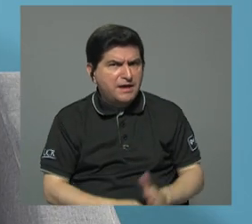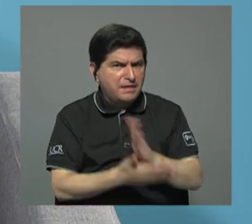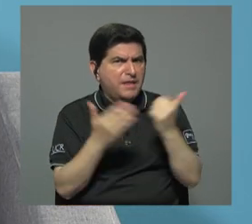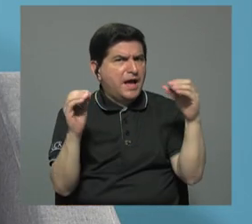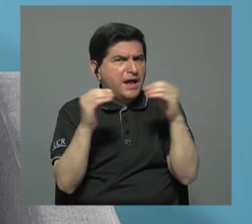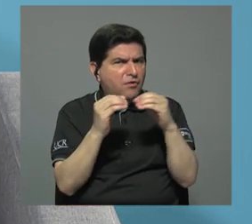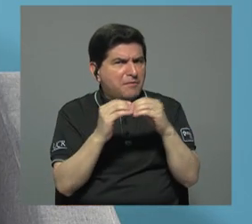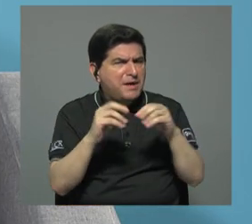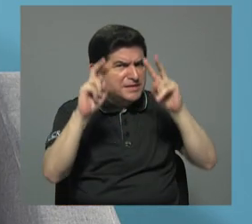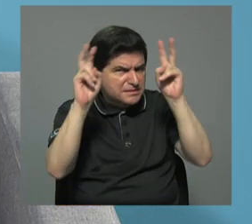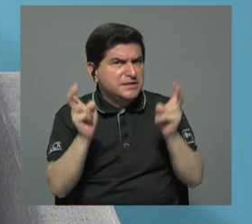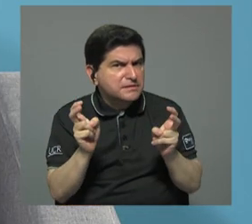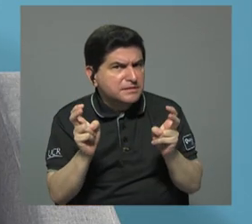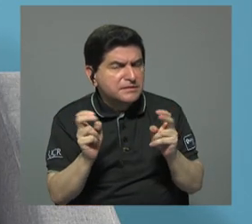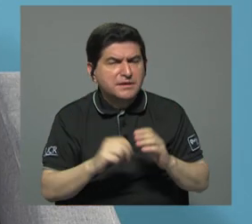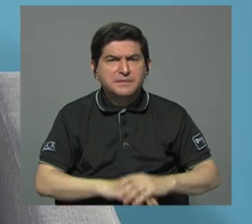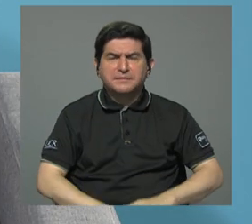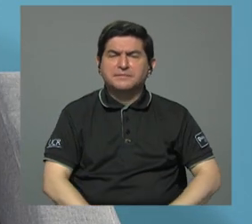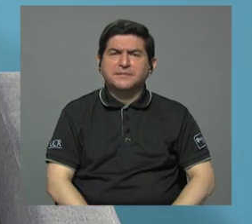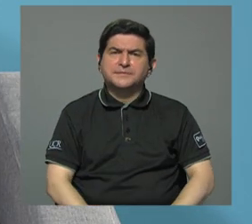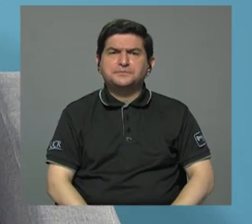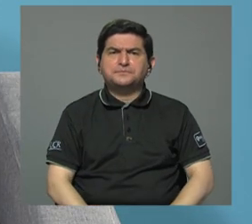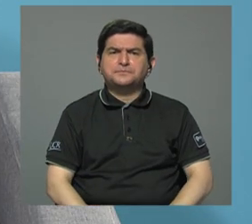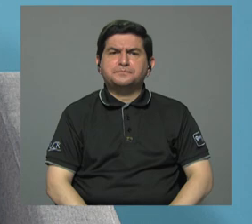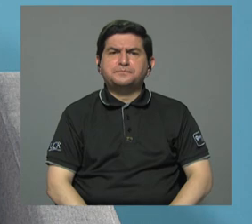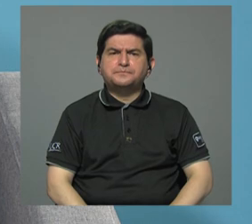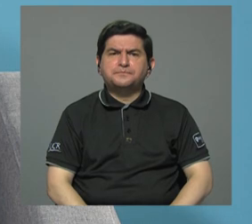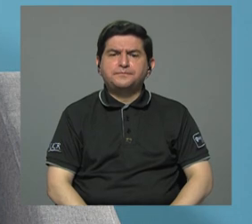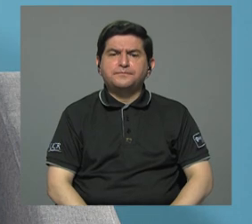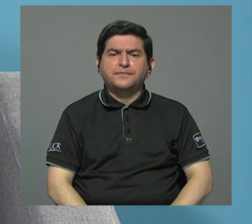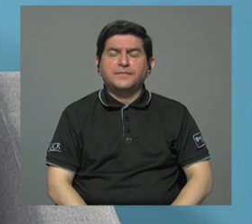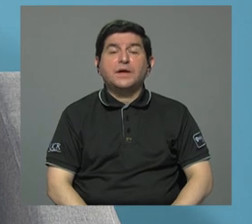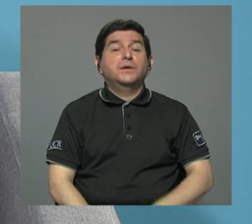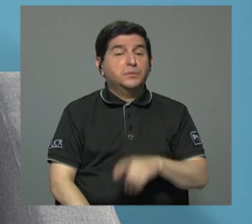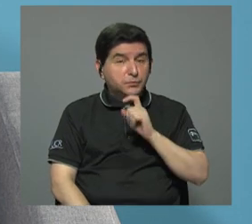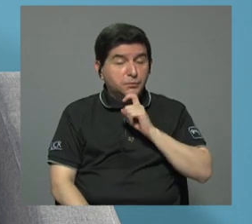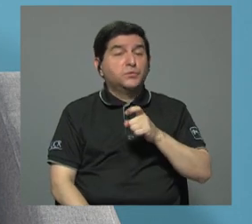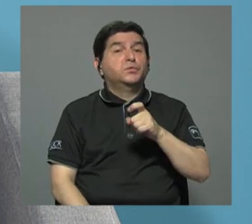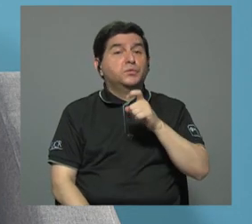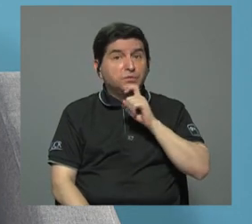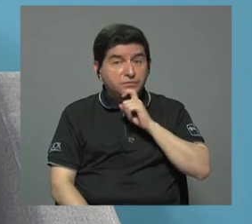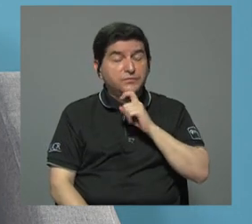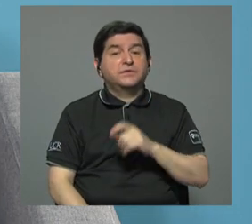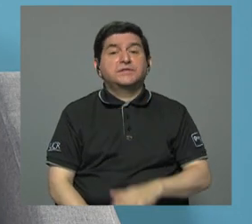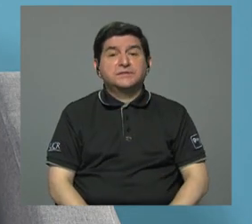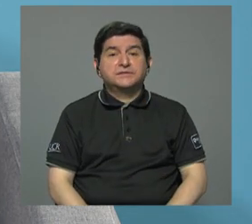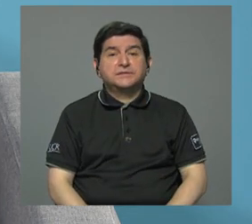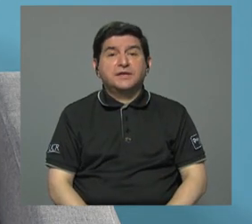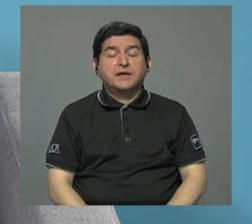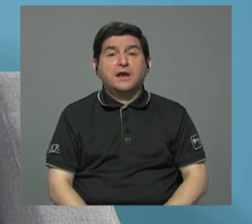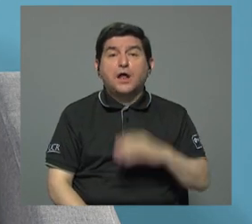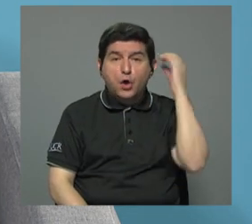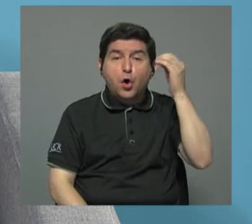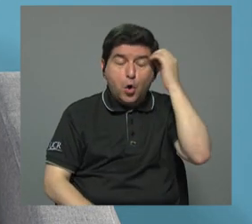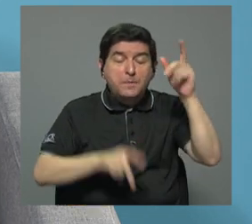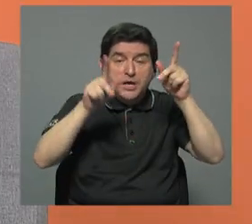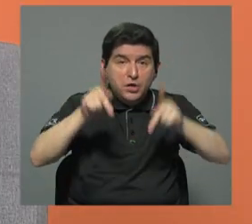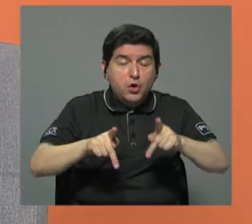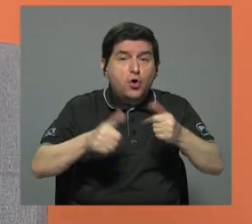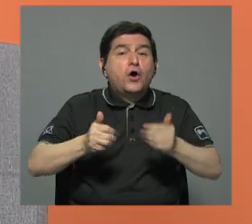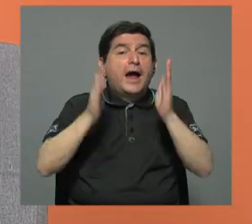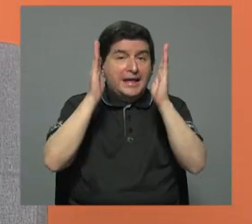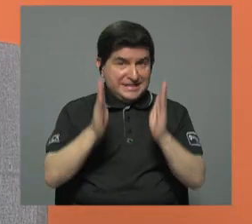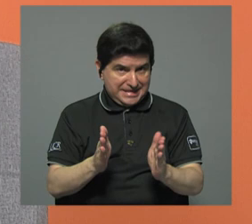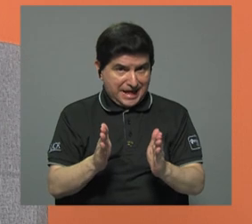este en torno a este tema, porque bueno, nos costó, por cierto, muchísimo, Valeria, que nos dieran reacciones las personas